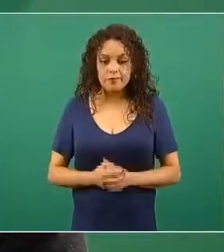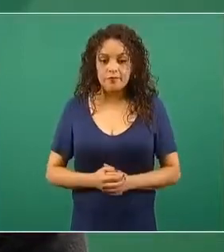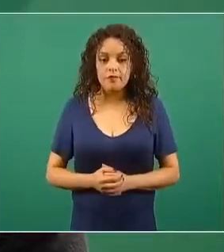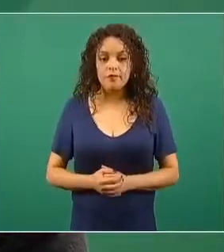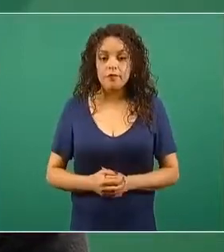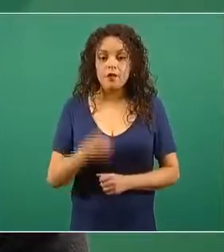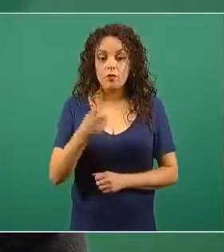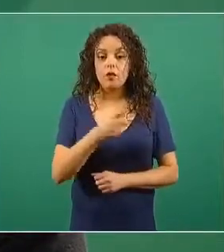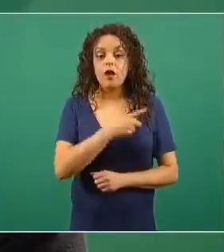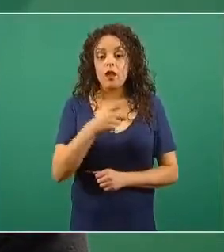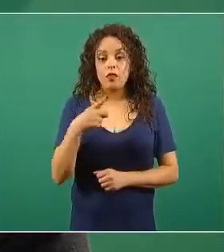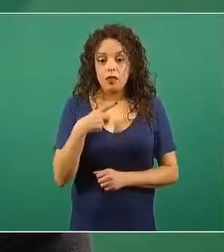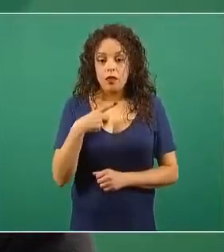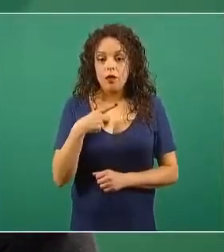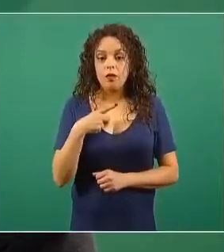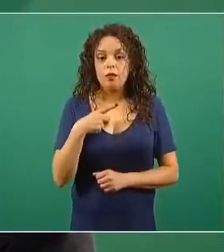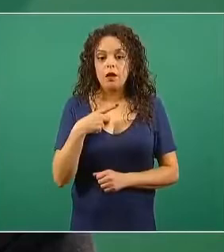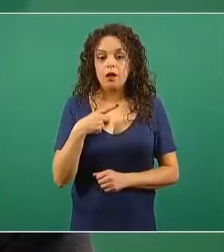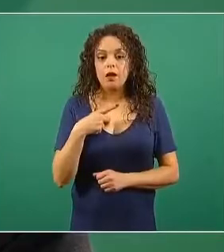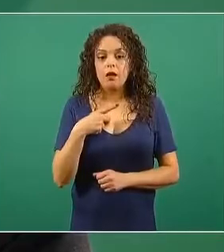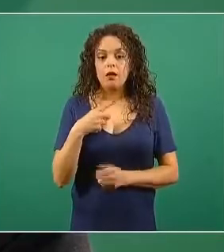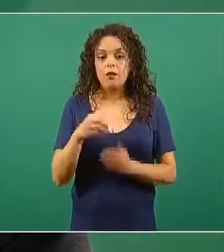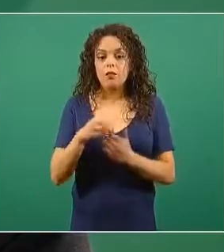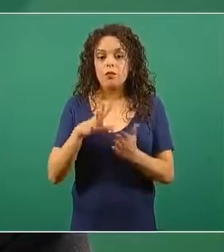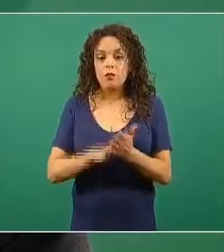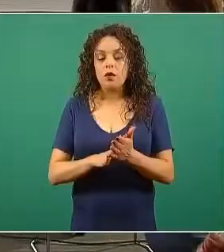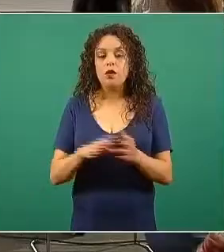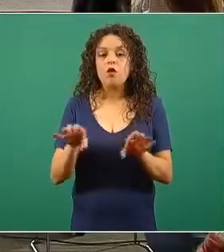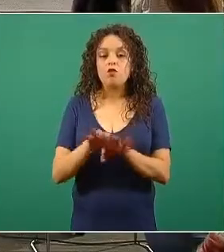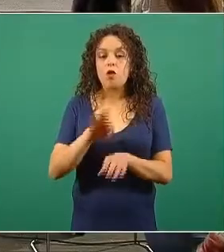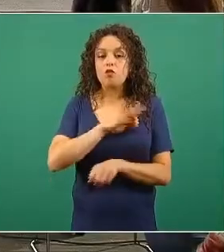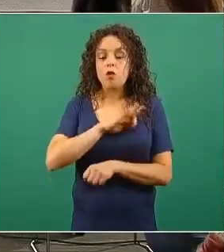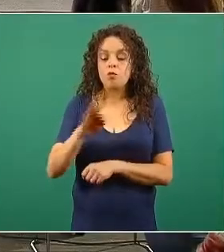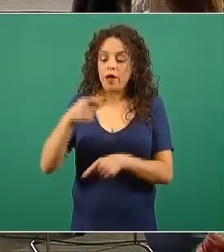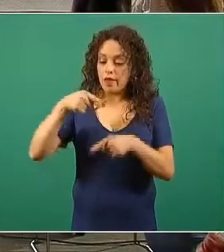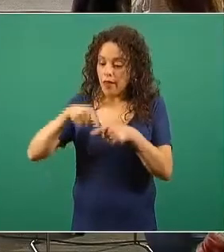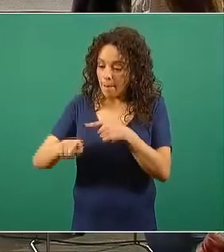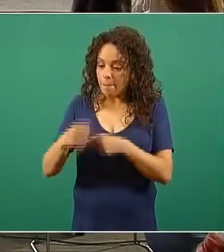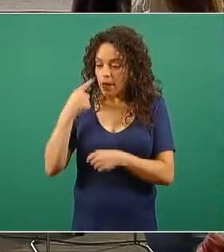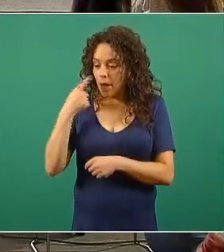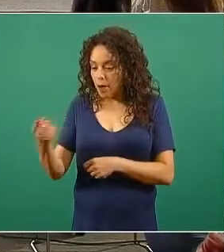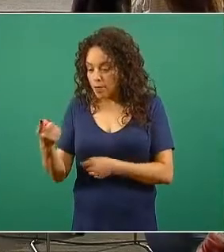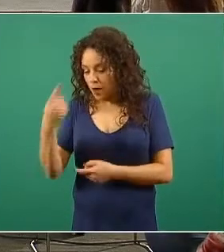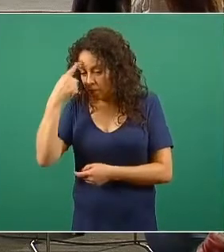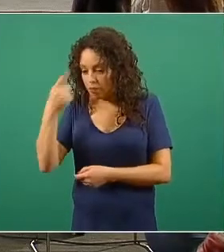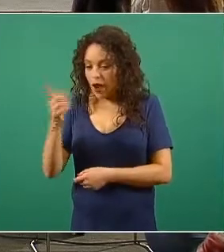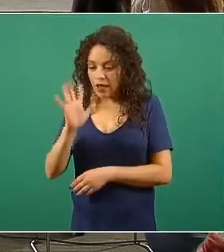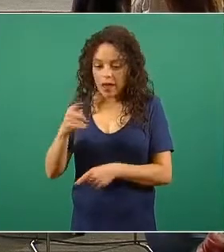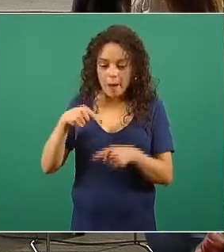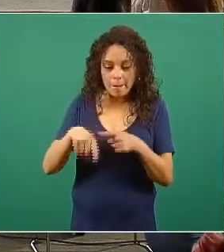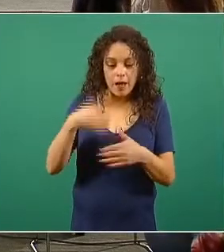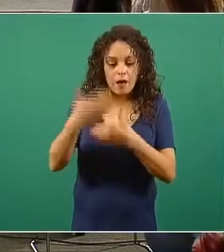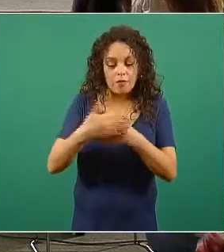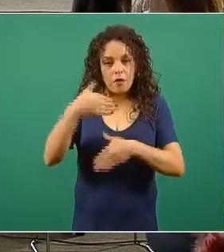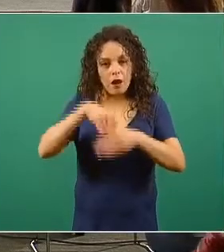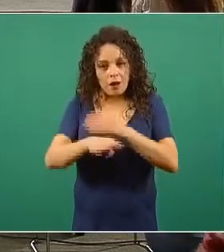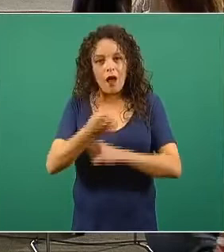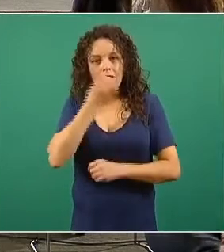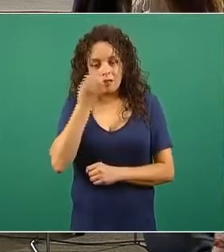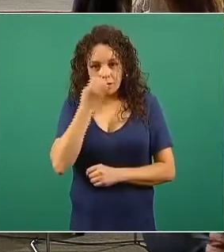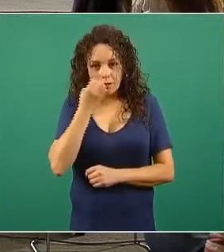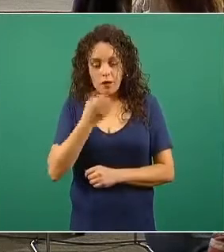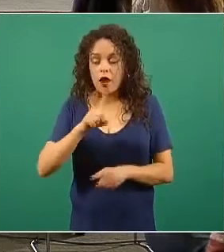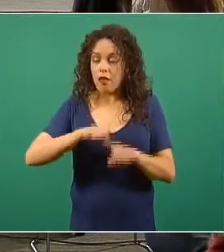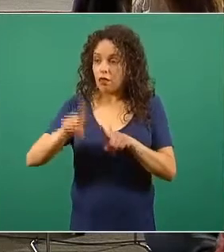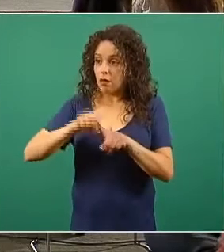determinado una vía de cómo poder regresar a las clases presenciales. Los estudios que hasta el momento se han dado en